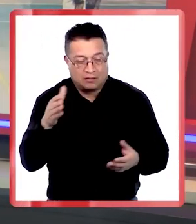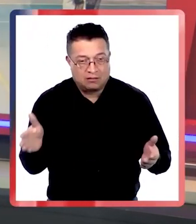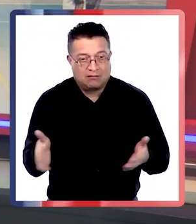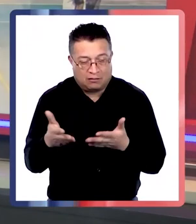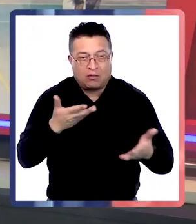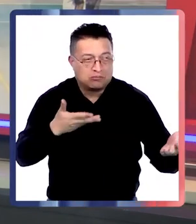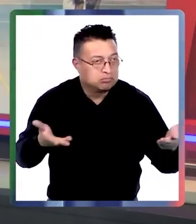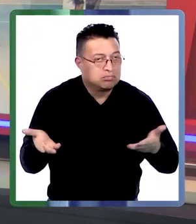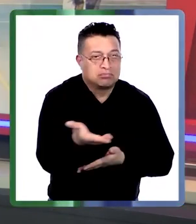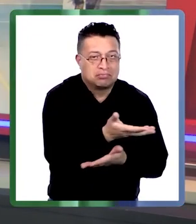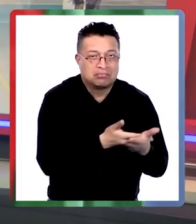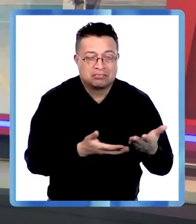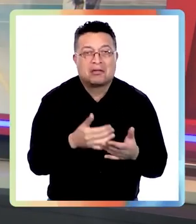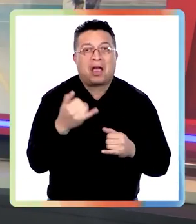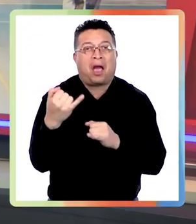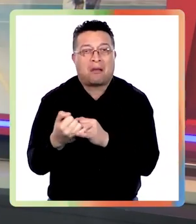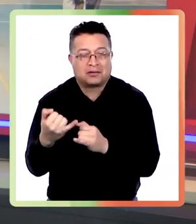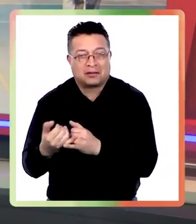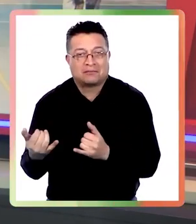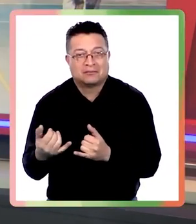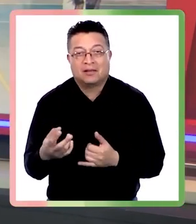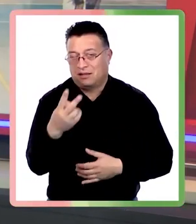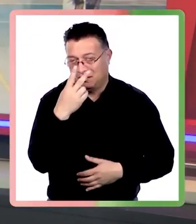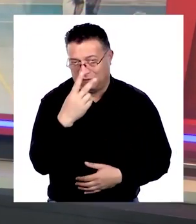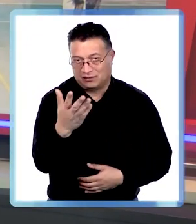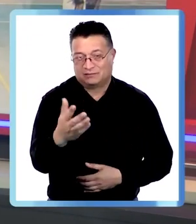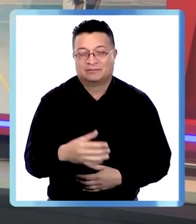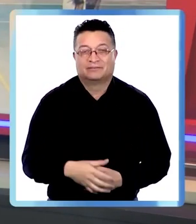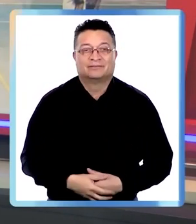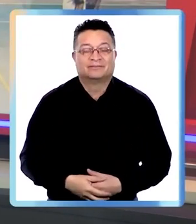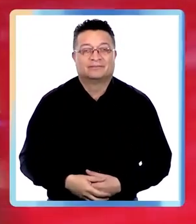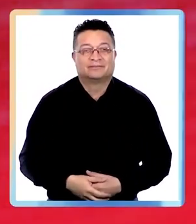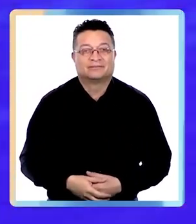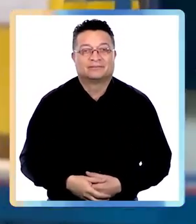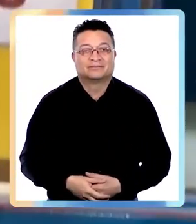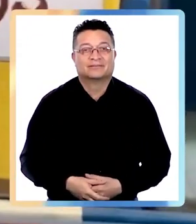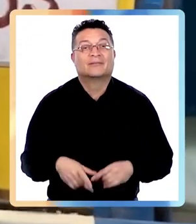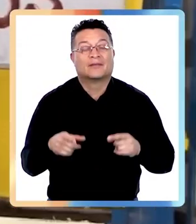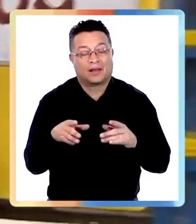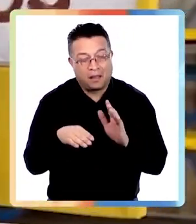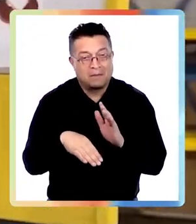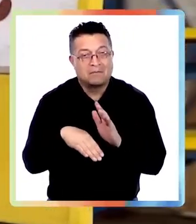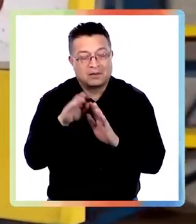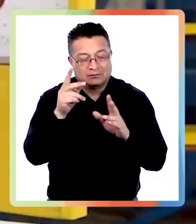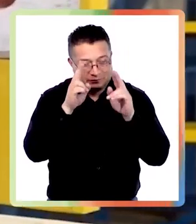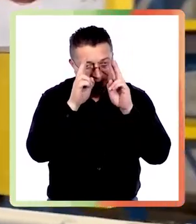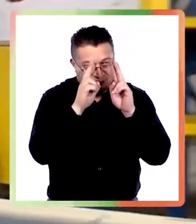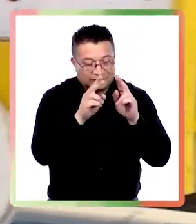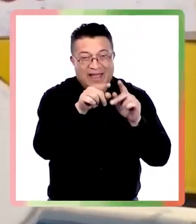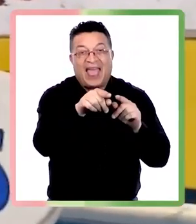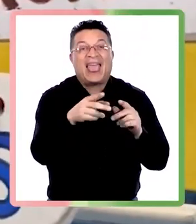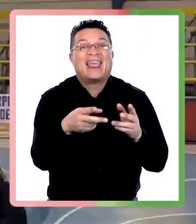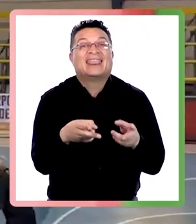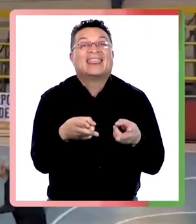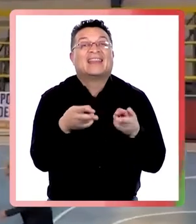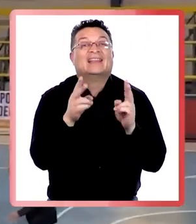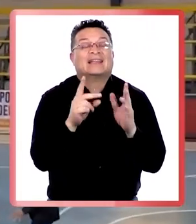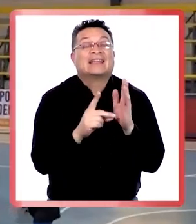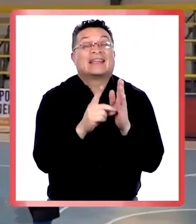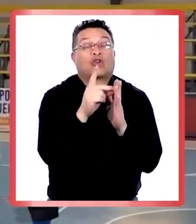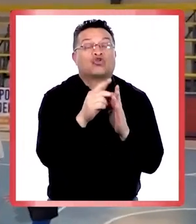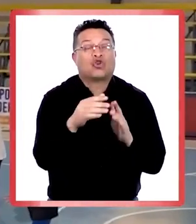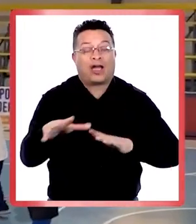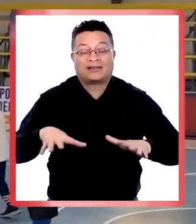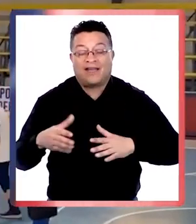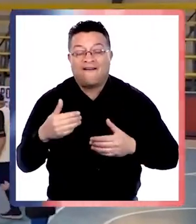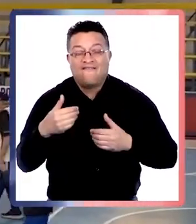grupo, fomenta la socialización y la amistad. BTV nos informa. Manteniendo el foco en el desarrollo de actividad física y